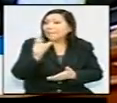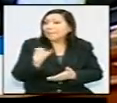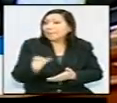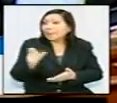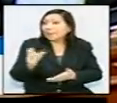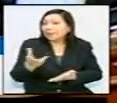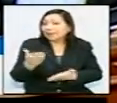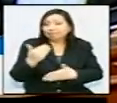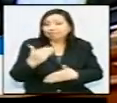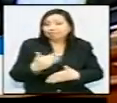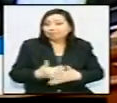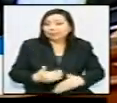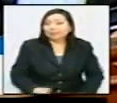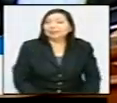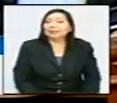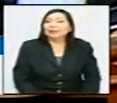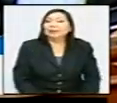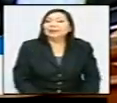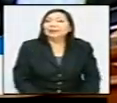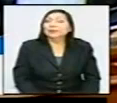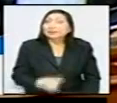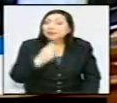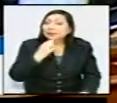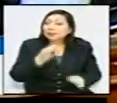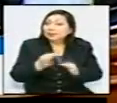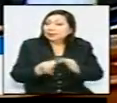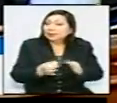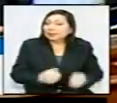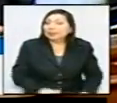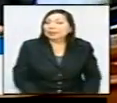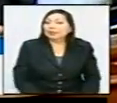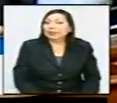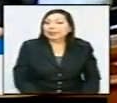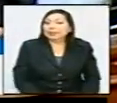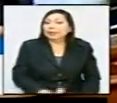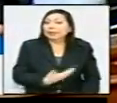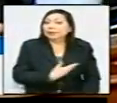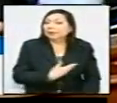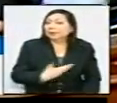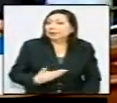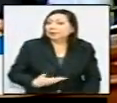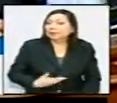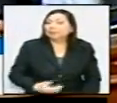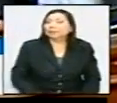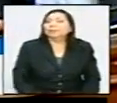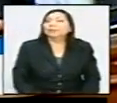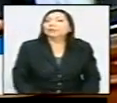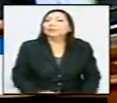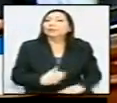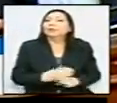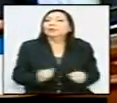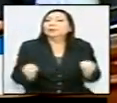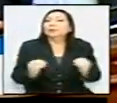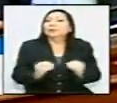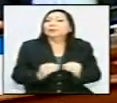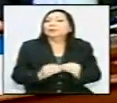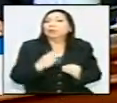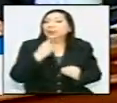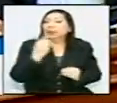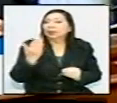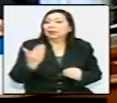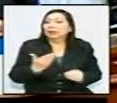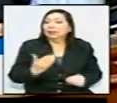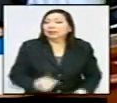personas imparciales. Por los argumentos expuestos, señora presidenta, de conformidad con lo